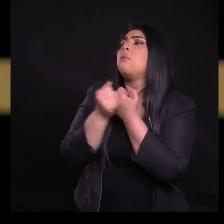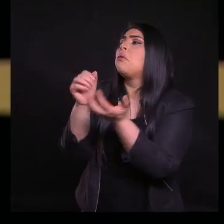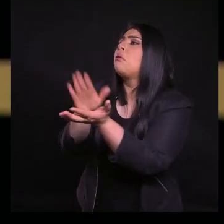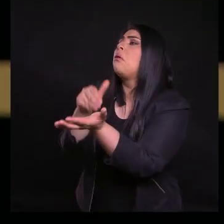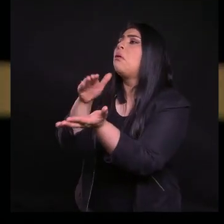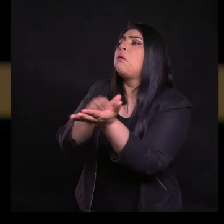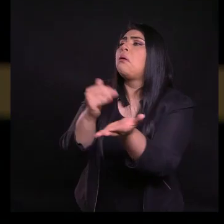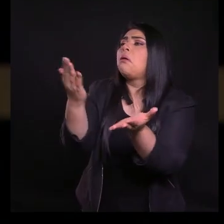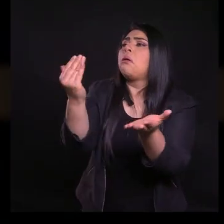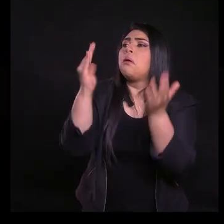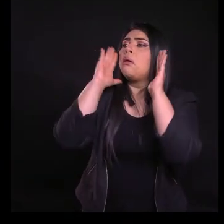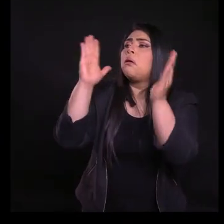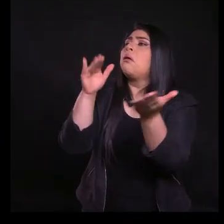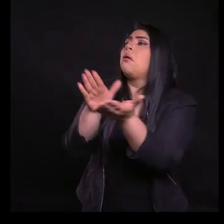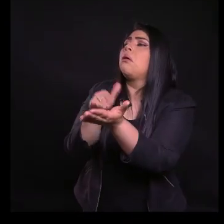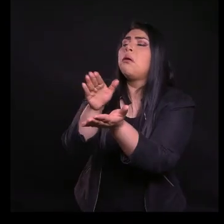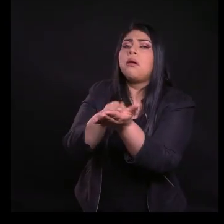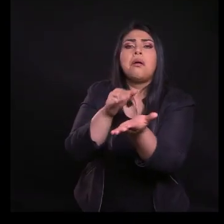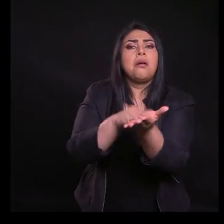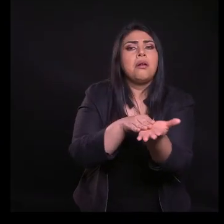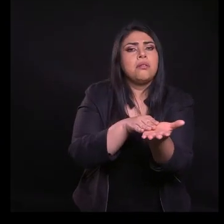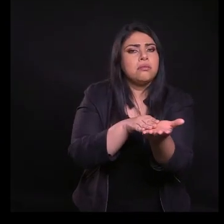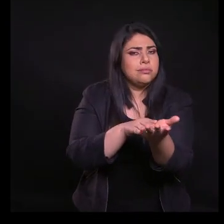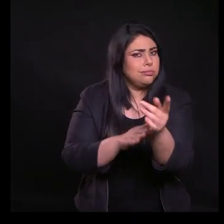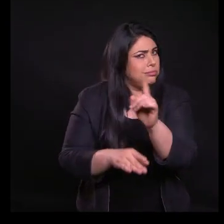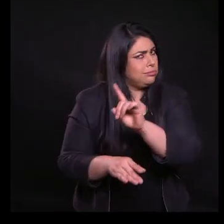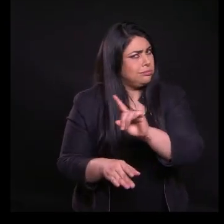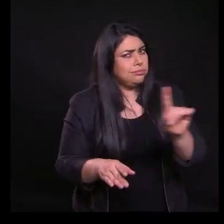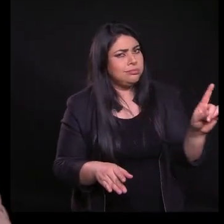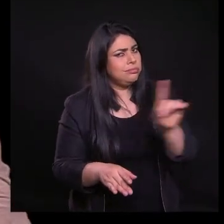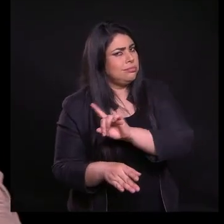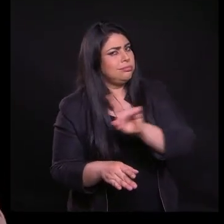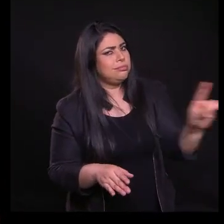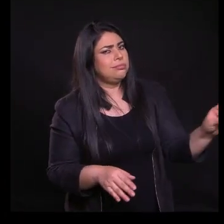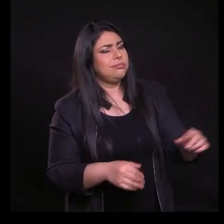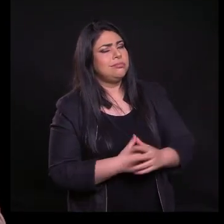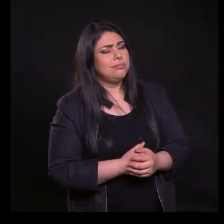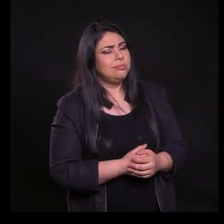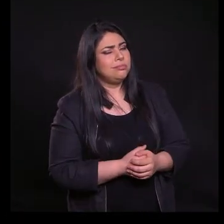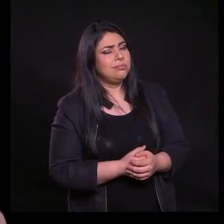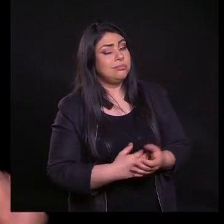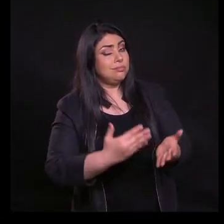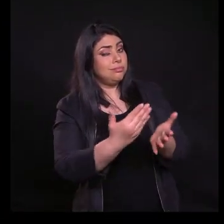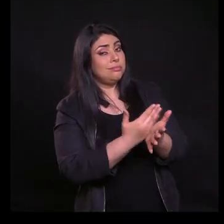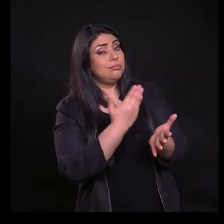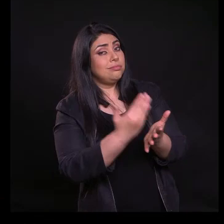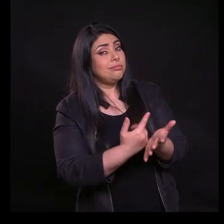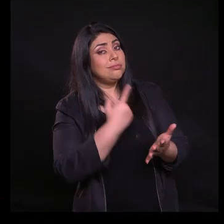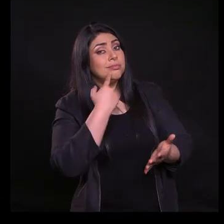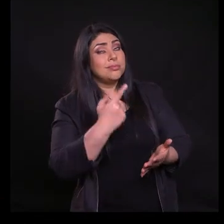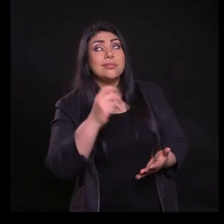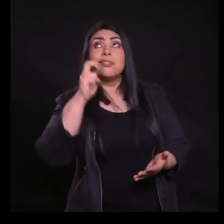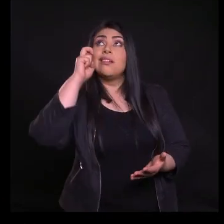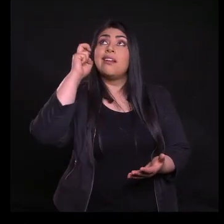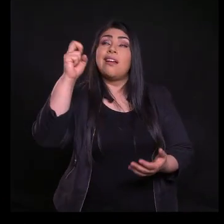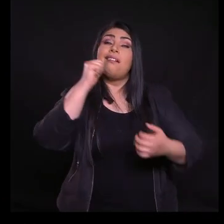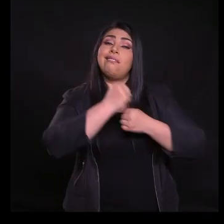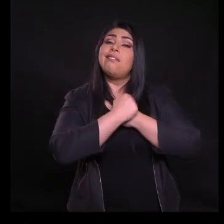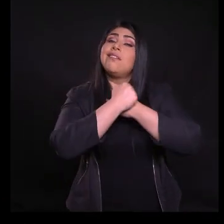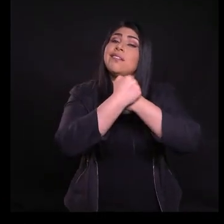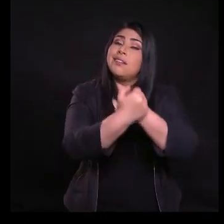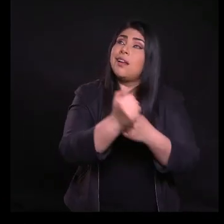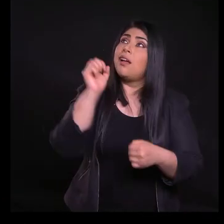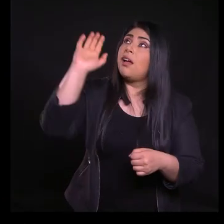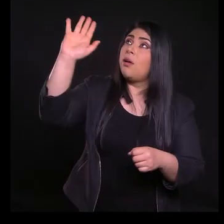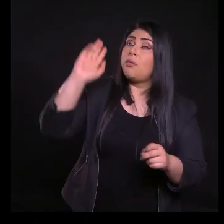no no es necesario sabes qué dice la palabra de dios él estuvo en pastor y él dio